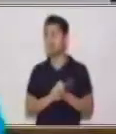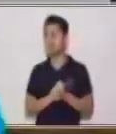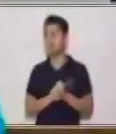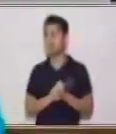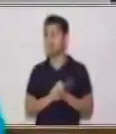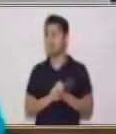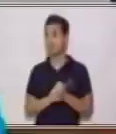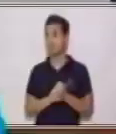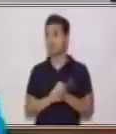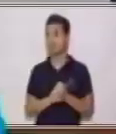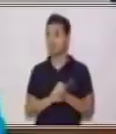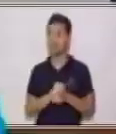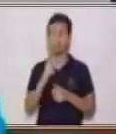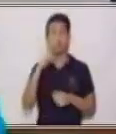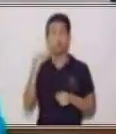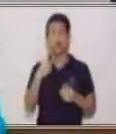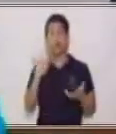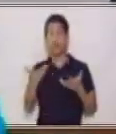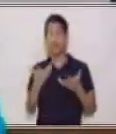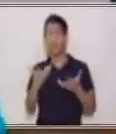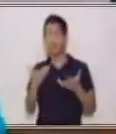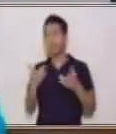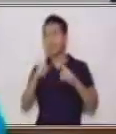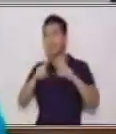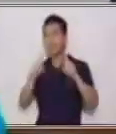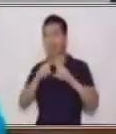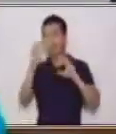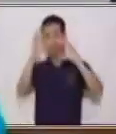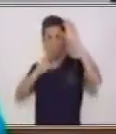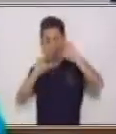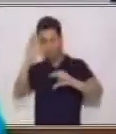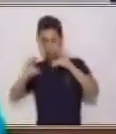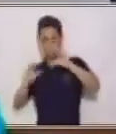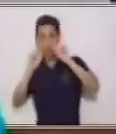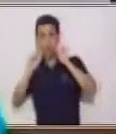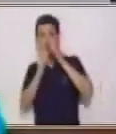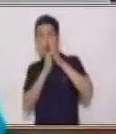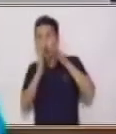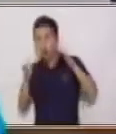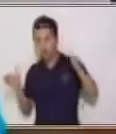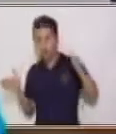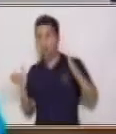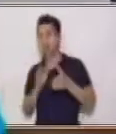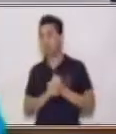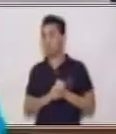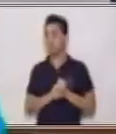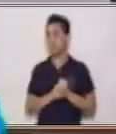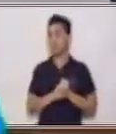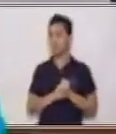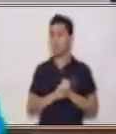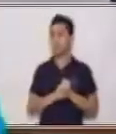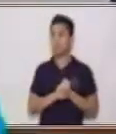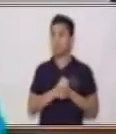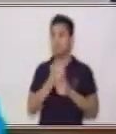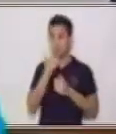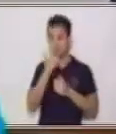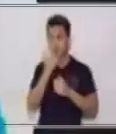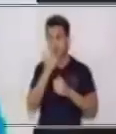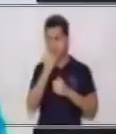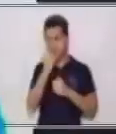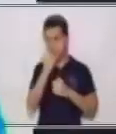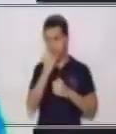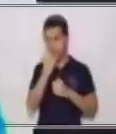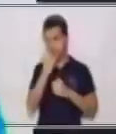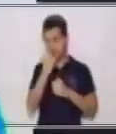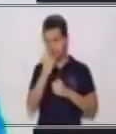dado caso no se comparte el mismo contenido. Entonces, para que lo tengas presente y lo puedas organizar de tal